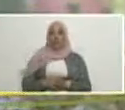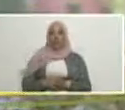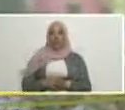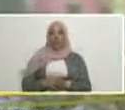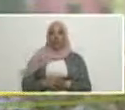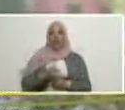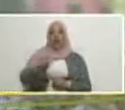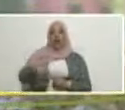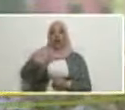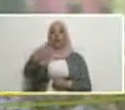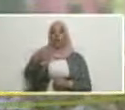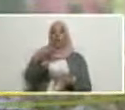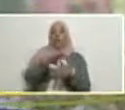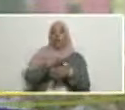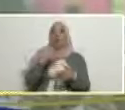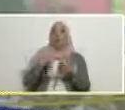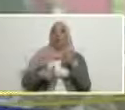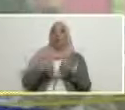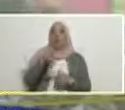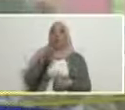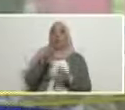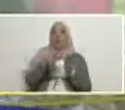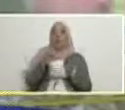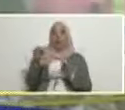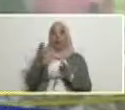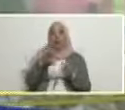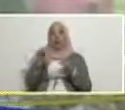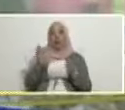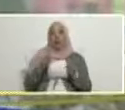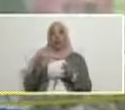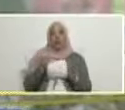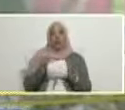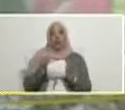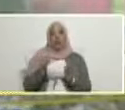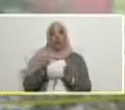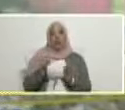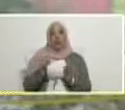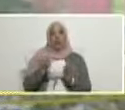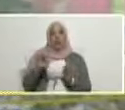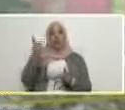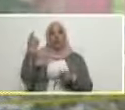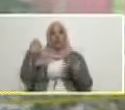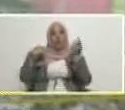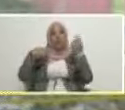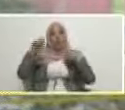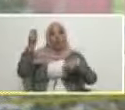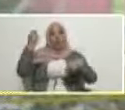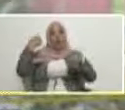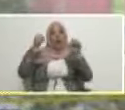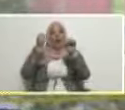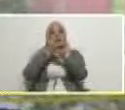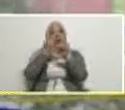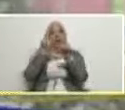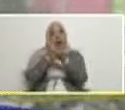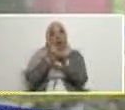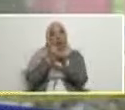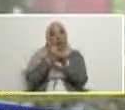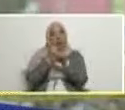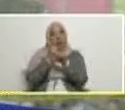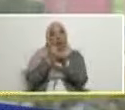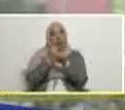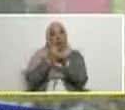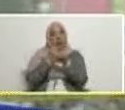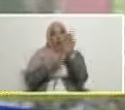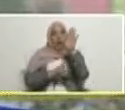miércoles 20 de marzo, de la primera Feria del Trabajo, que se